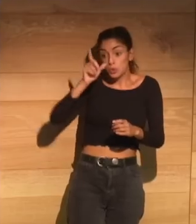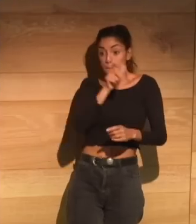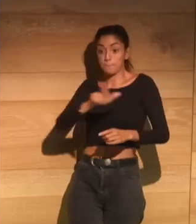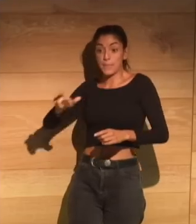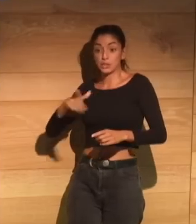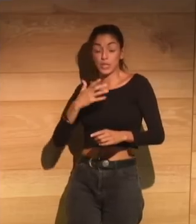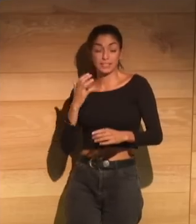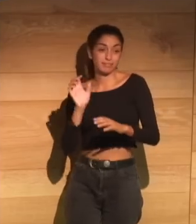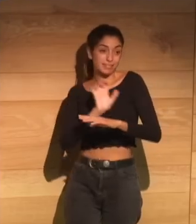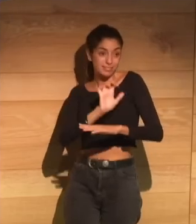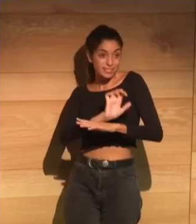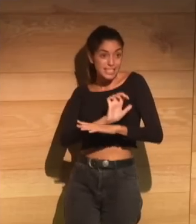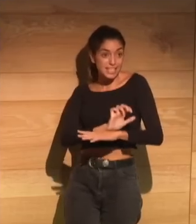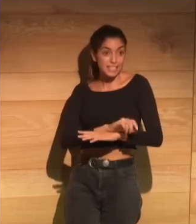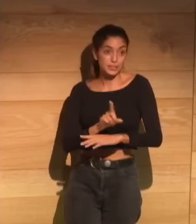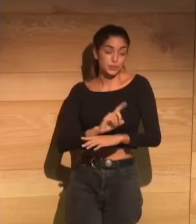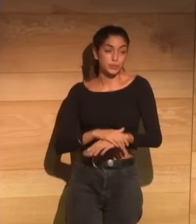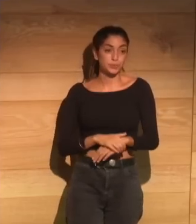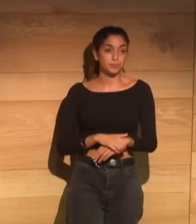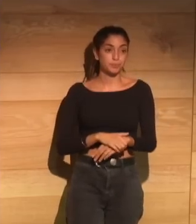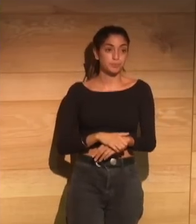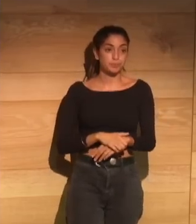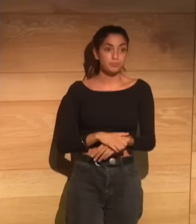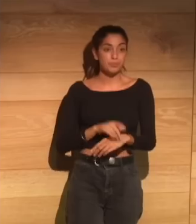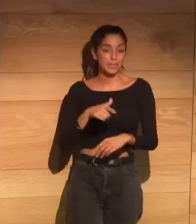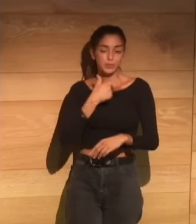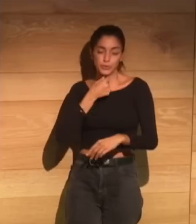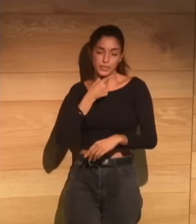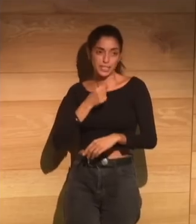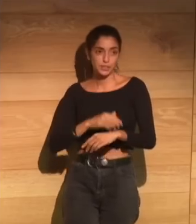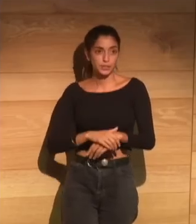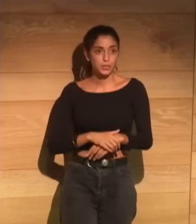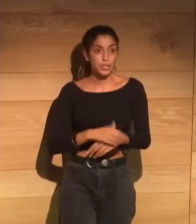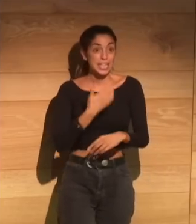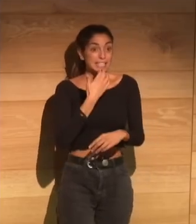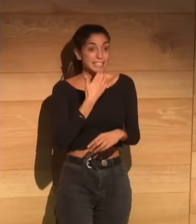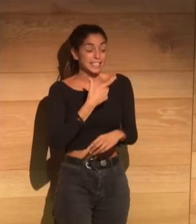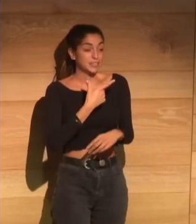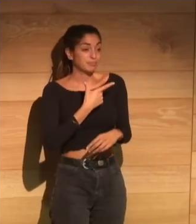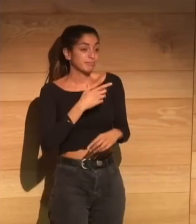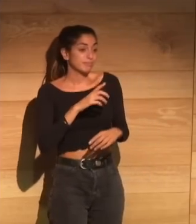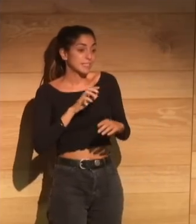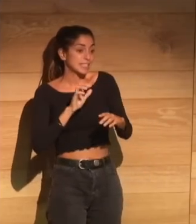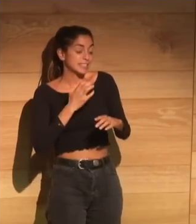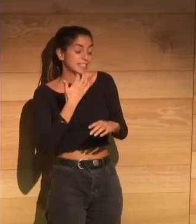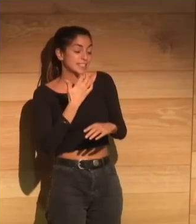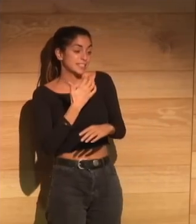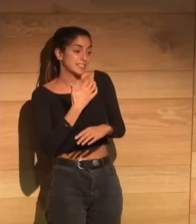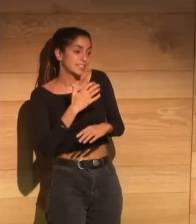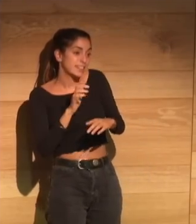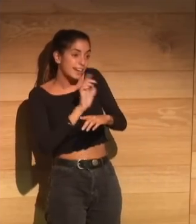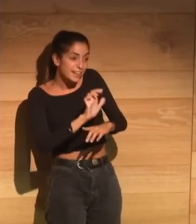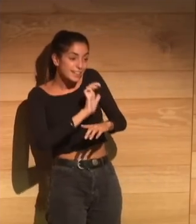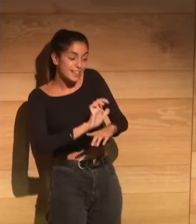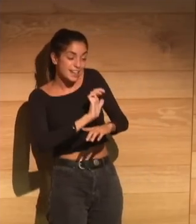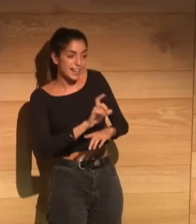pecho y se tienda a la hilaridad. Eso es graciosísimo. Y si no te ríes, solo tienes que acercar un poco más y encontrar el punto exacto en el que te ríes.